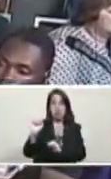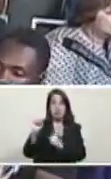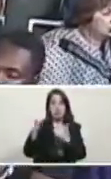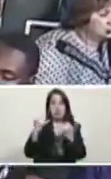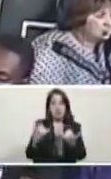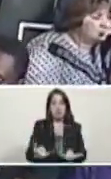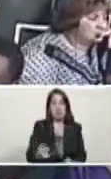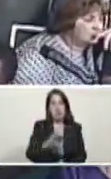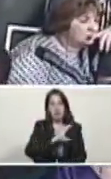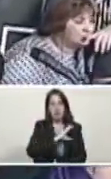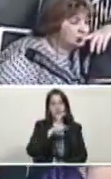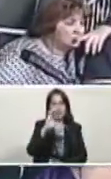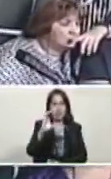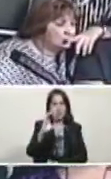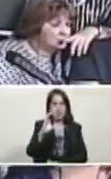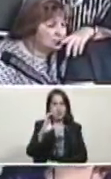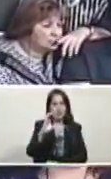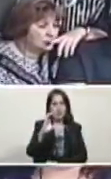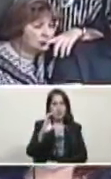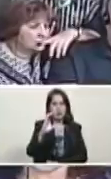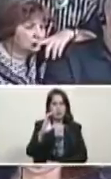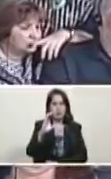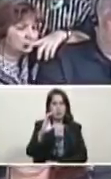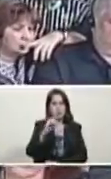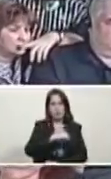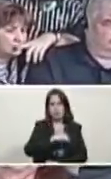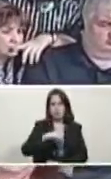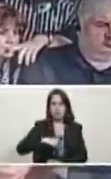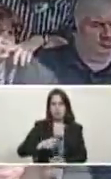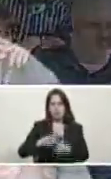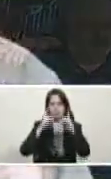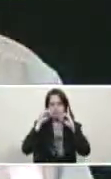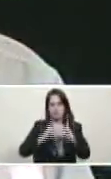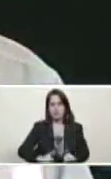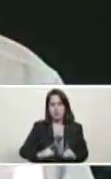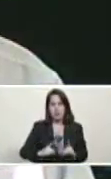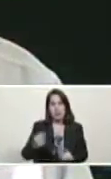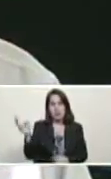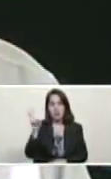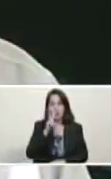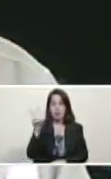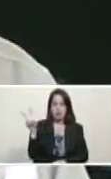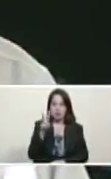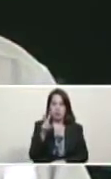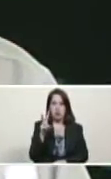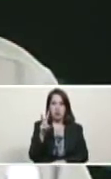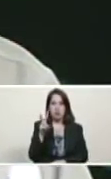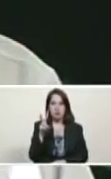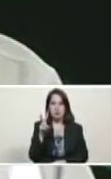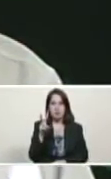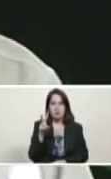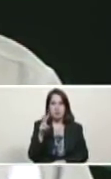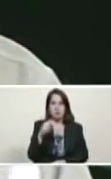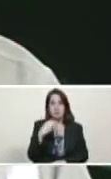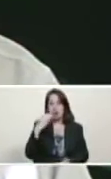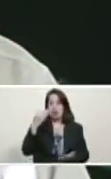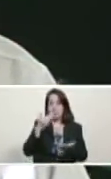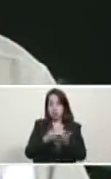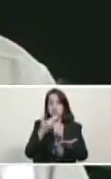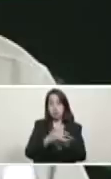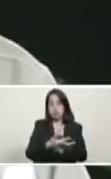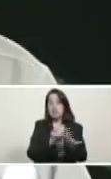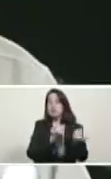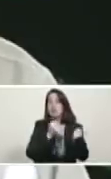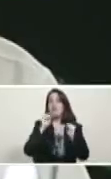soberanía y de la autodeterminación de venezuela y nos pronunciamos en